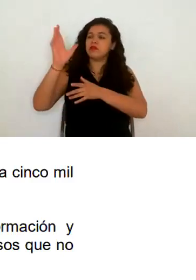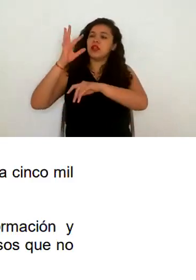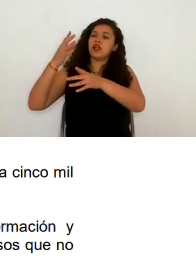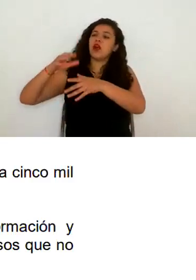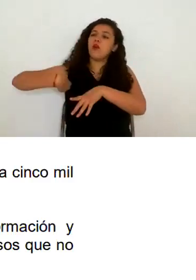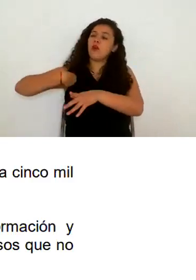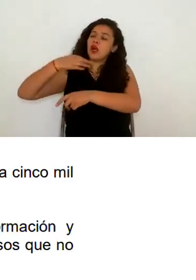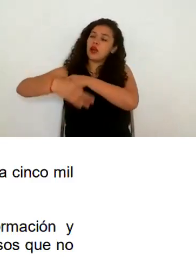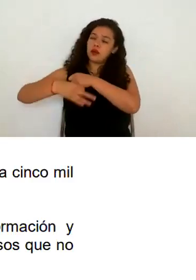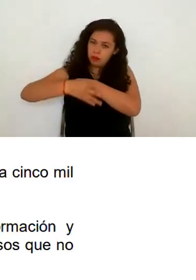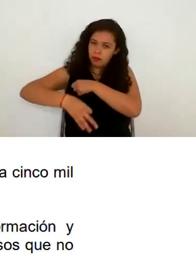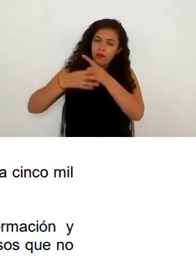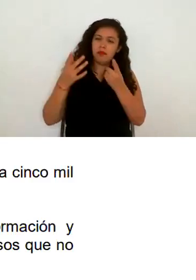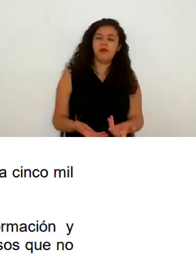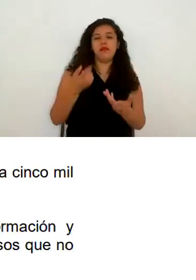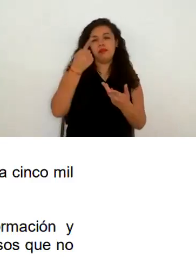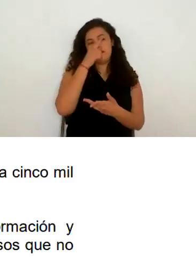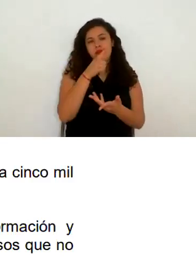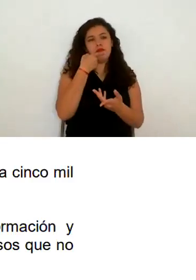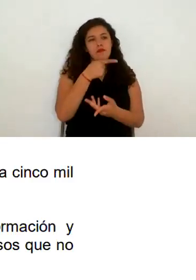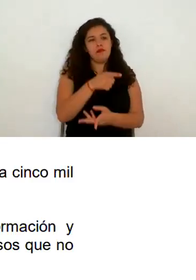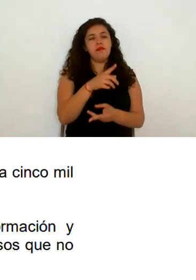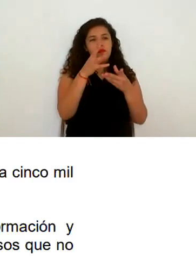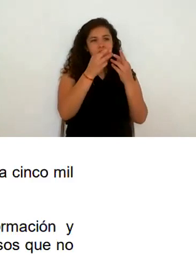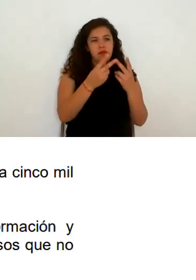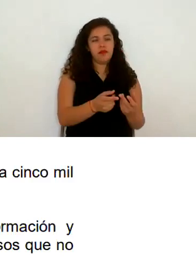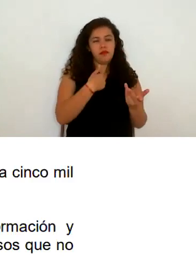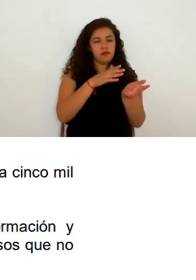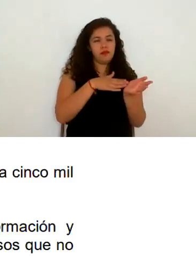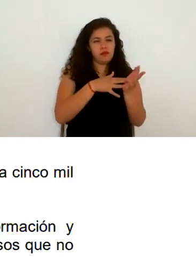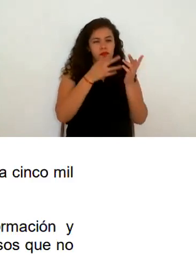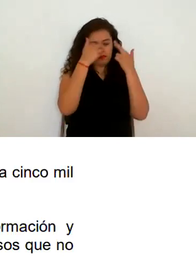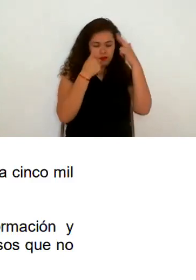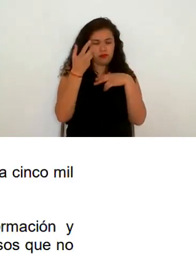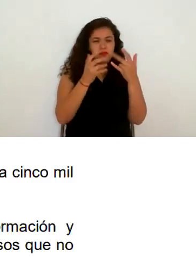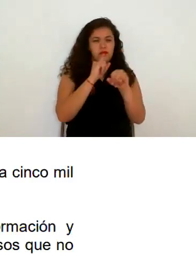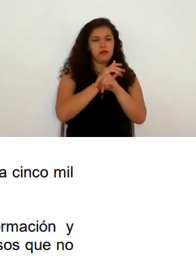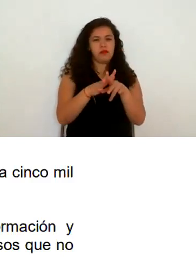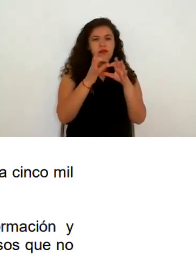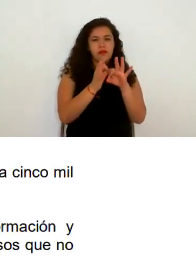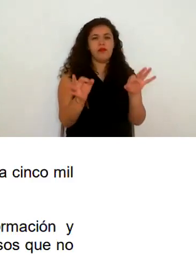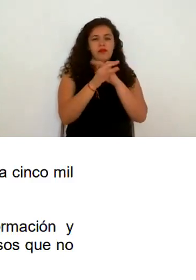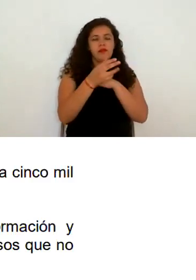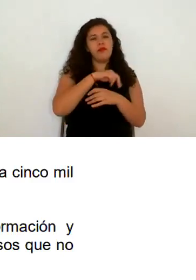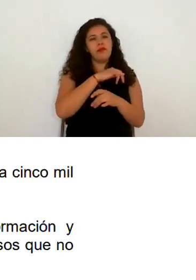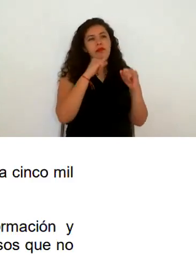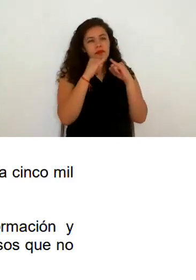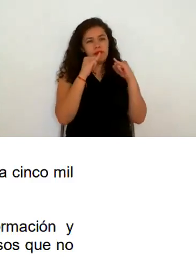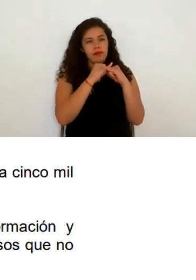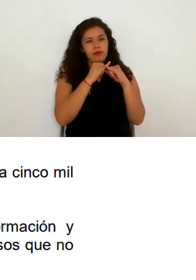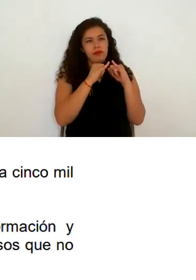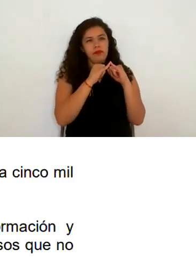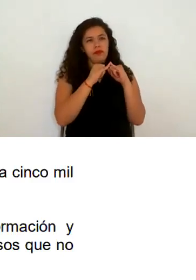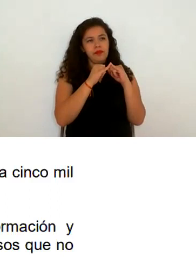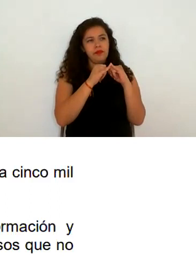hagamos dictámenes de eliminación, que analicemos qué documentos son relevantes para la institución y cuáles sí cumplen